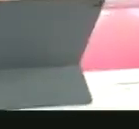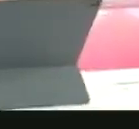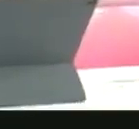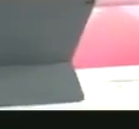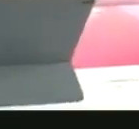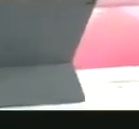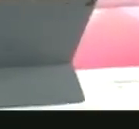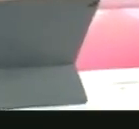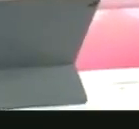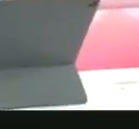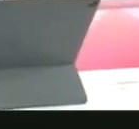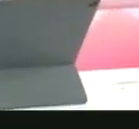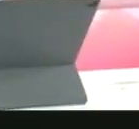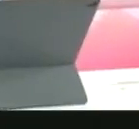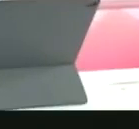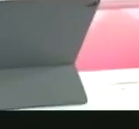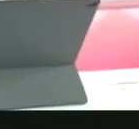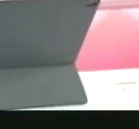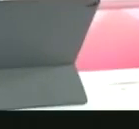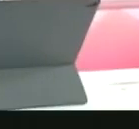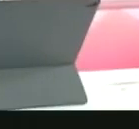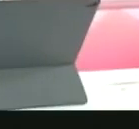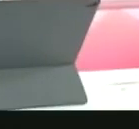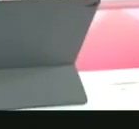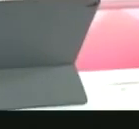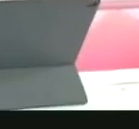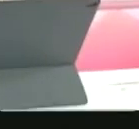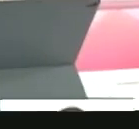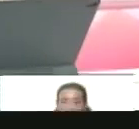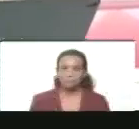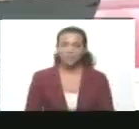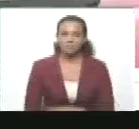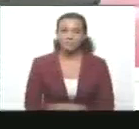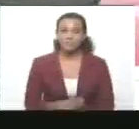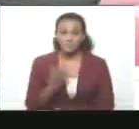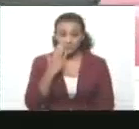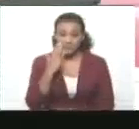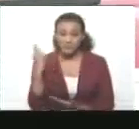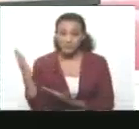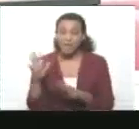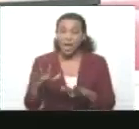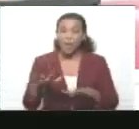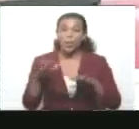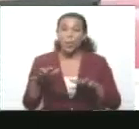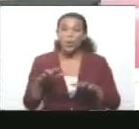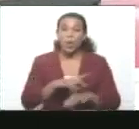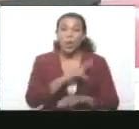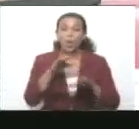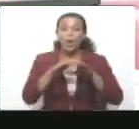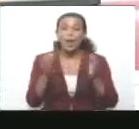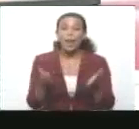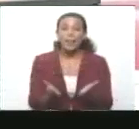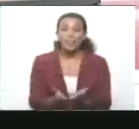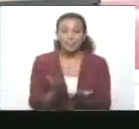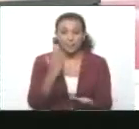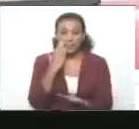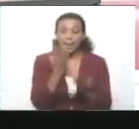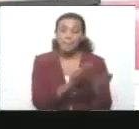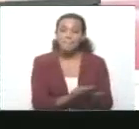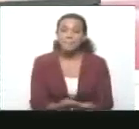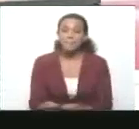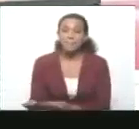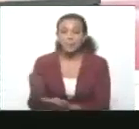de, este fue el coro de la Orquesta Mundial, y también tenemos invitados